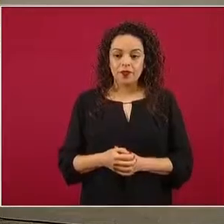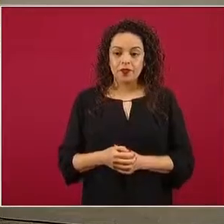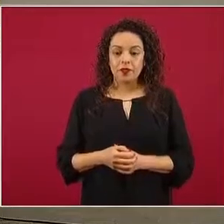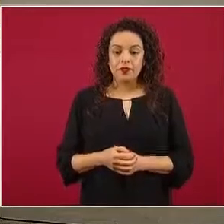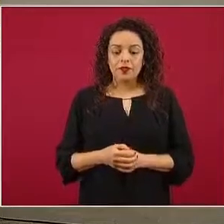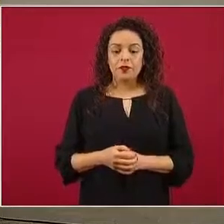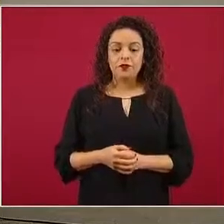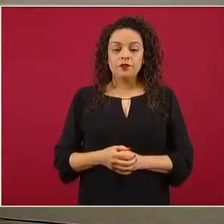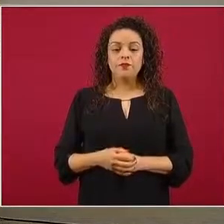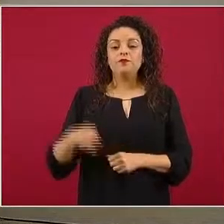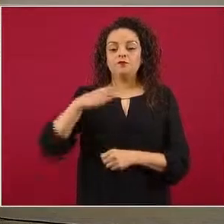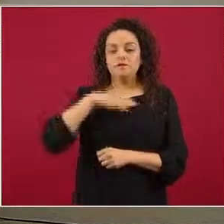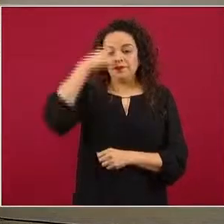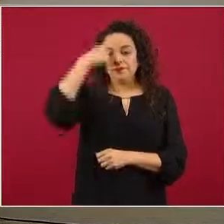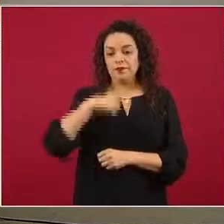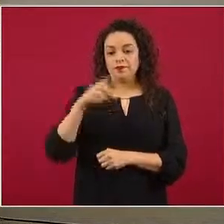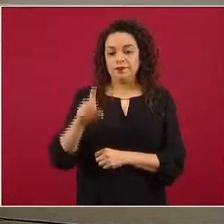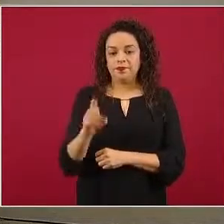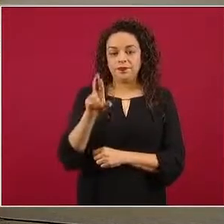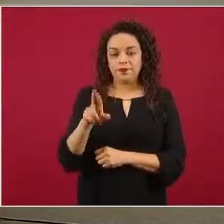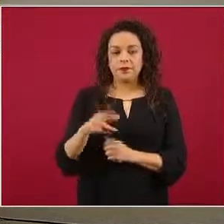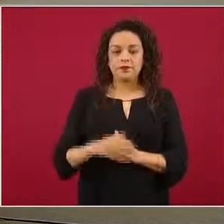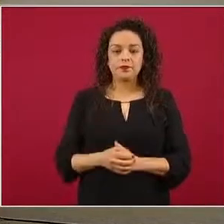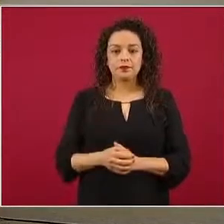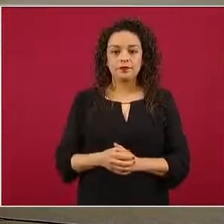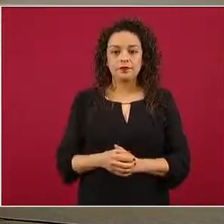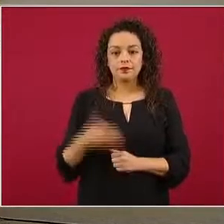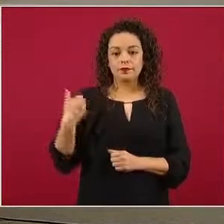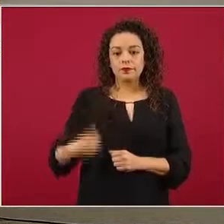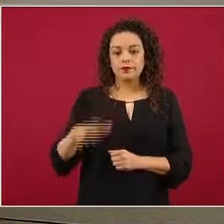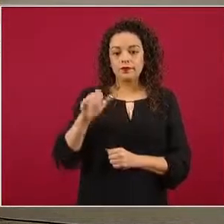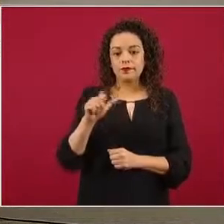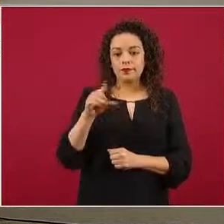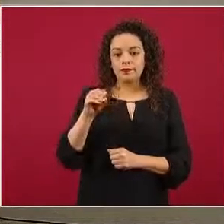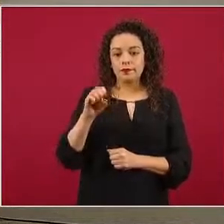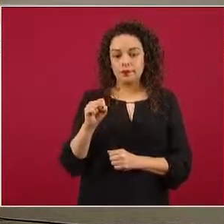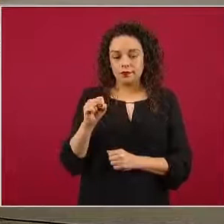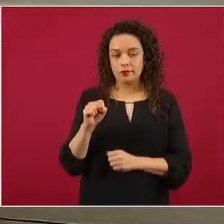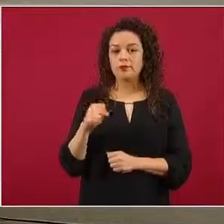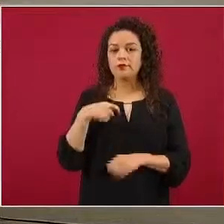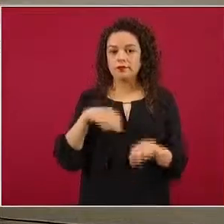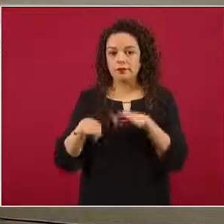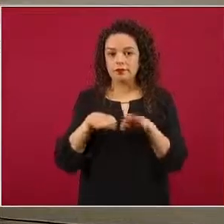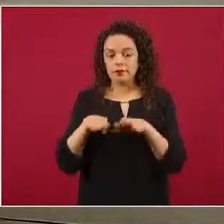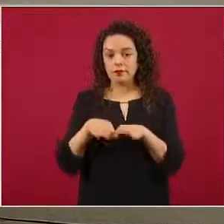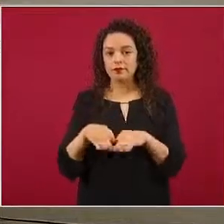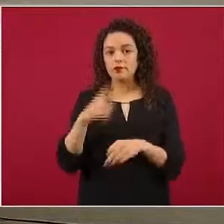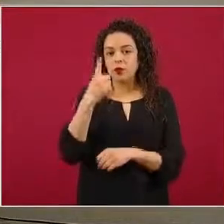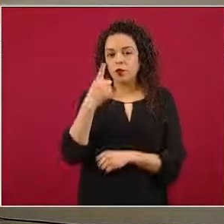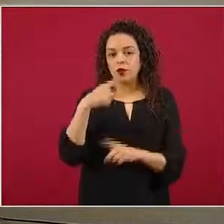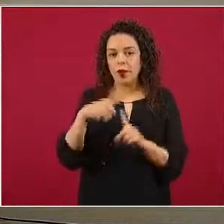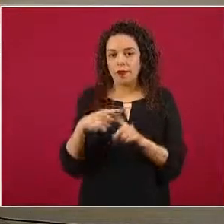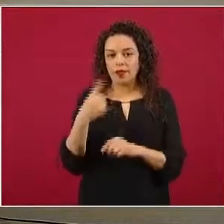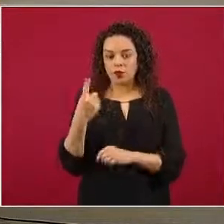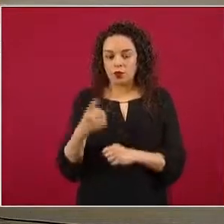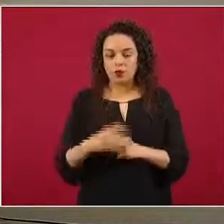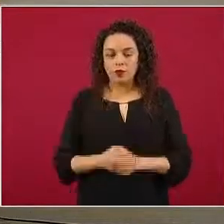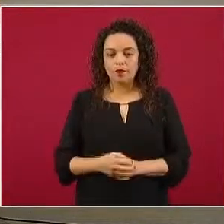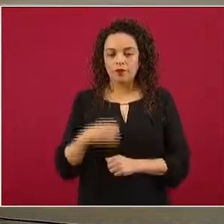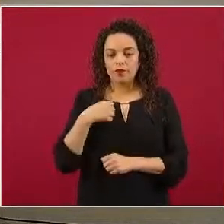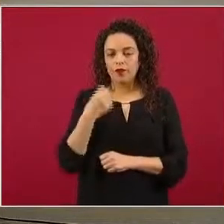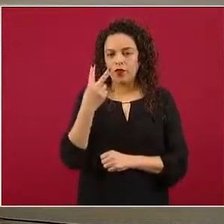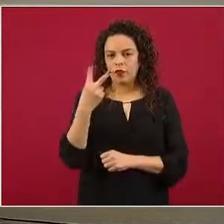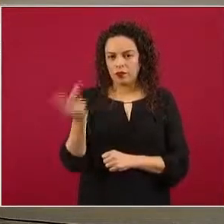Hola, ¿qué tal? Buenas noches, doctor José Luis Salomía, Carlos Alvarado del 1+1. Dos preguntas al respecto de la